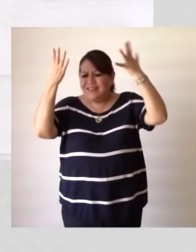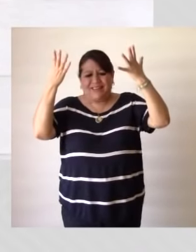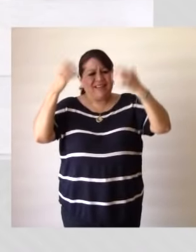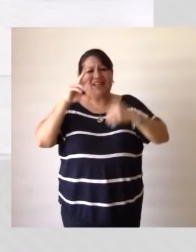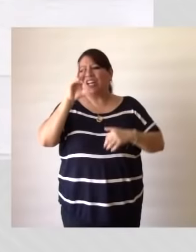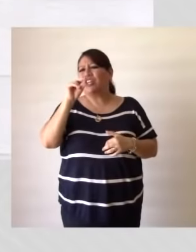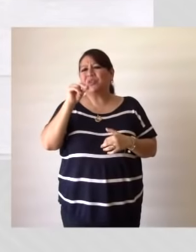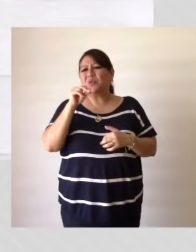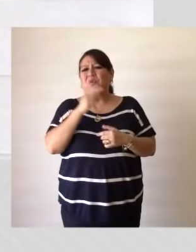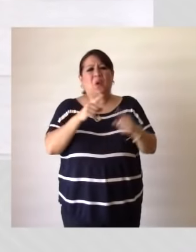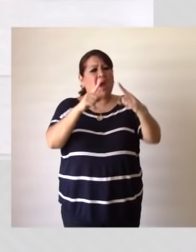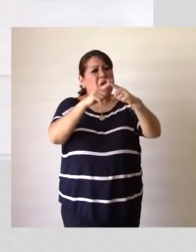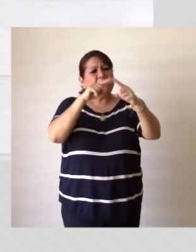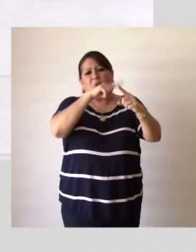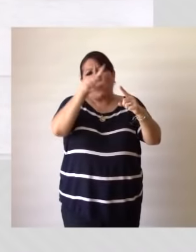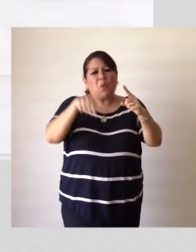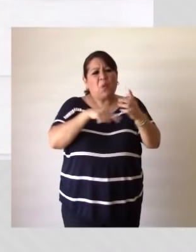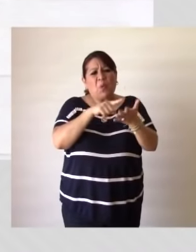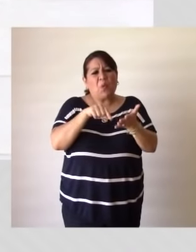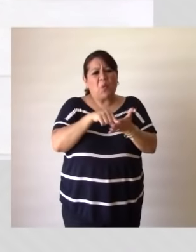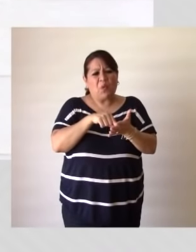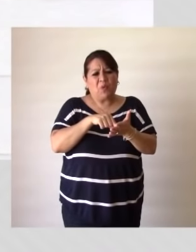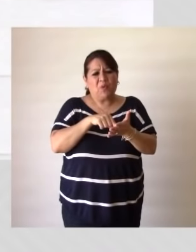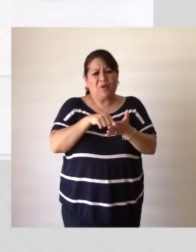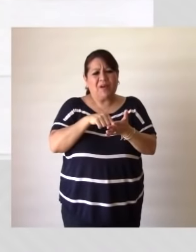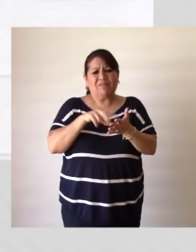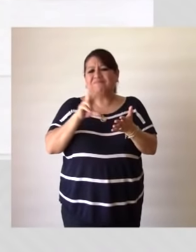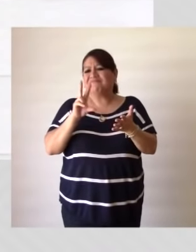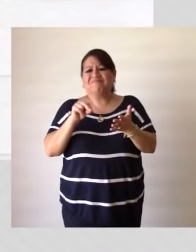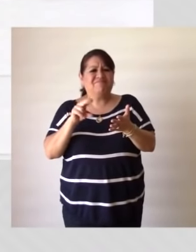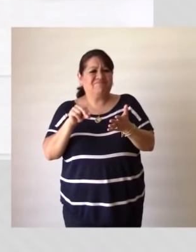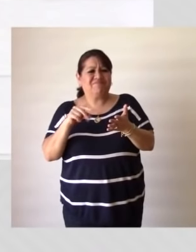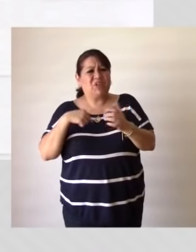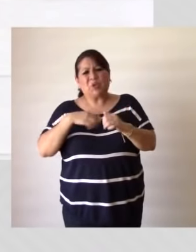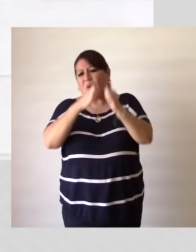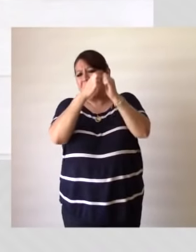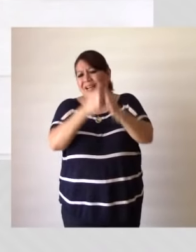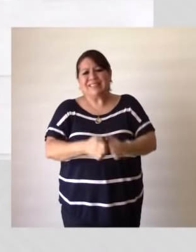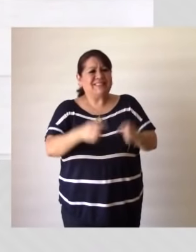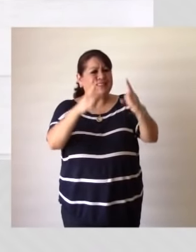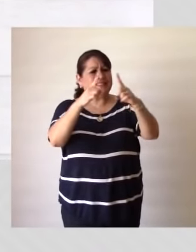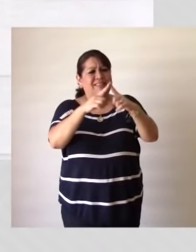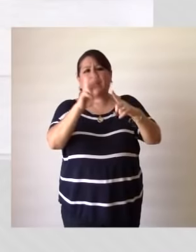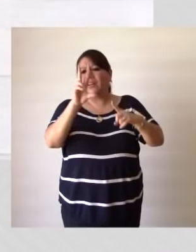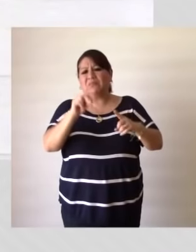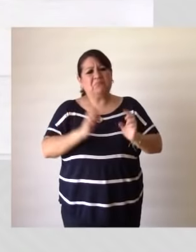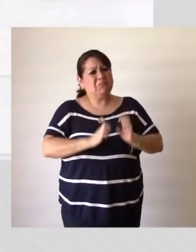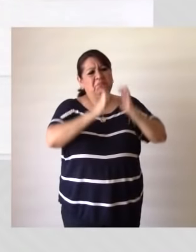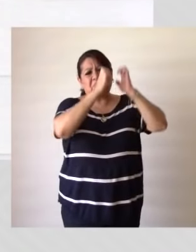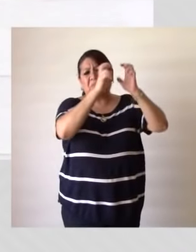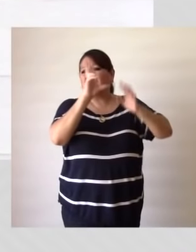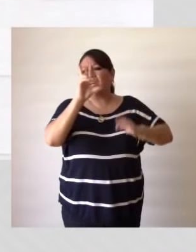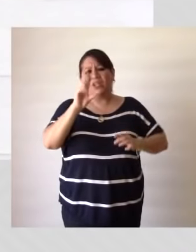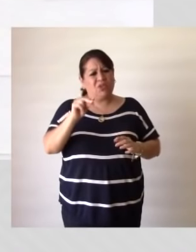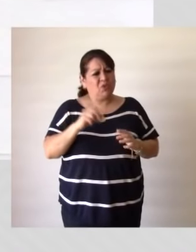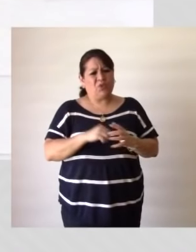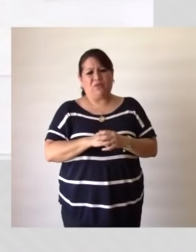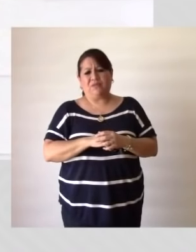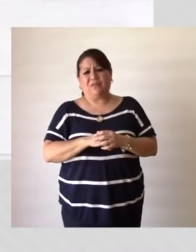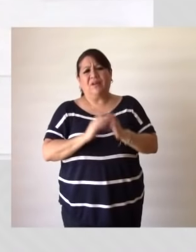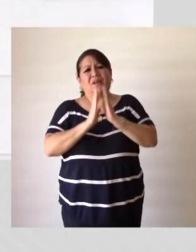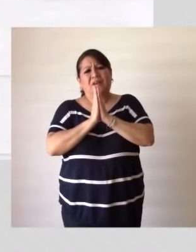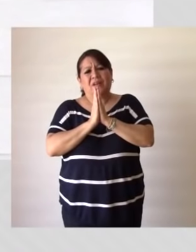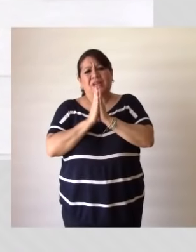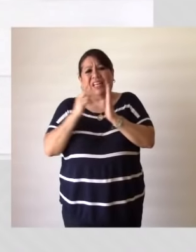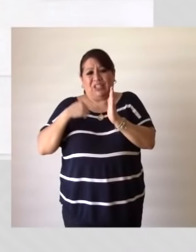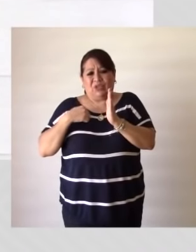no se trata de estar en un lugar en un local se trata de estar en tu presencia